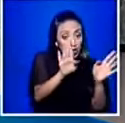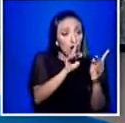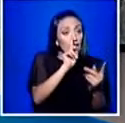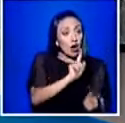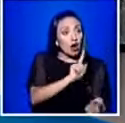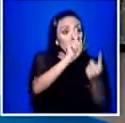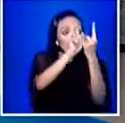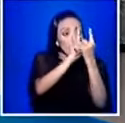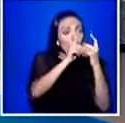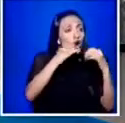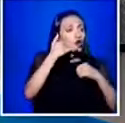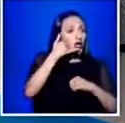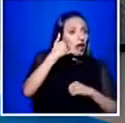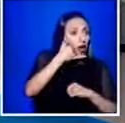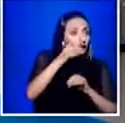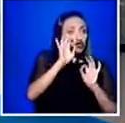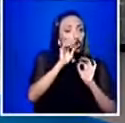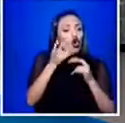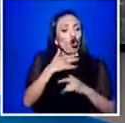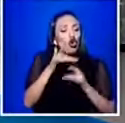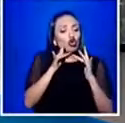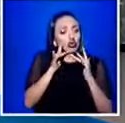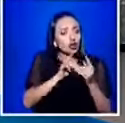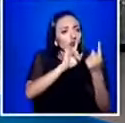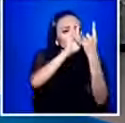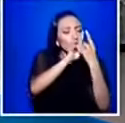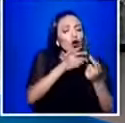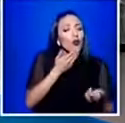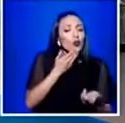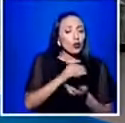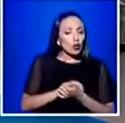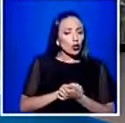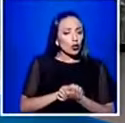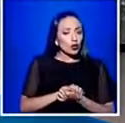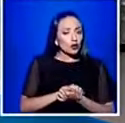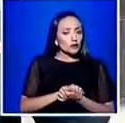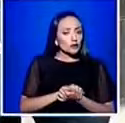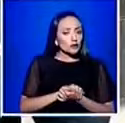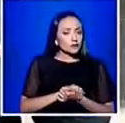intentado comunicarse por teléfono o se han acercado incluso a las oficinas?